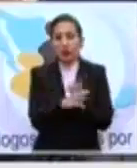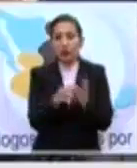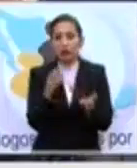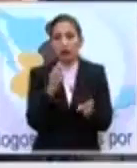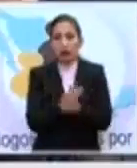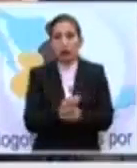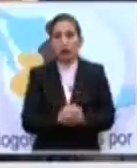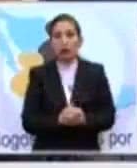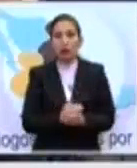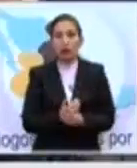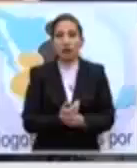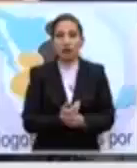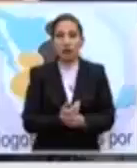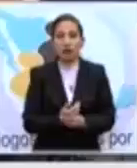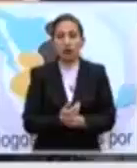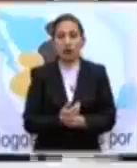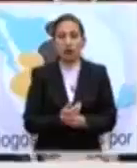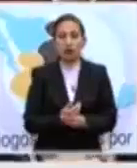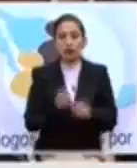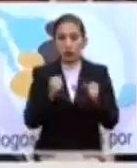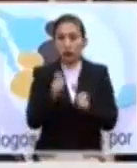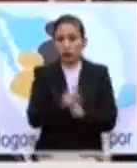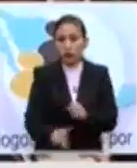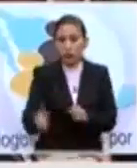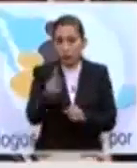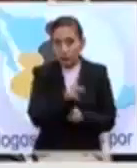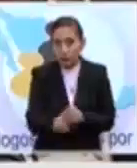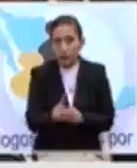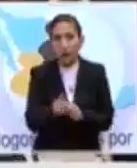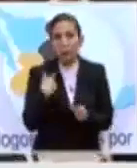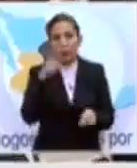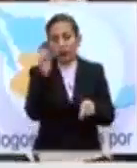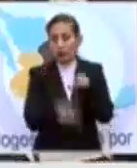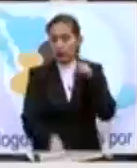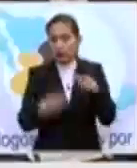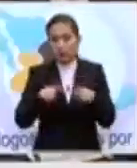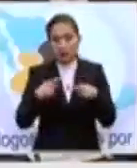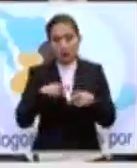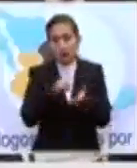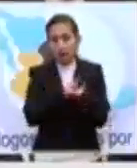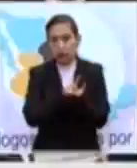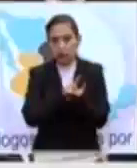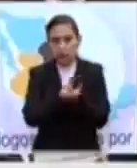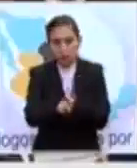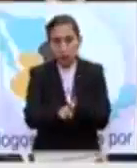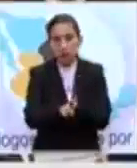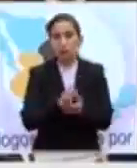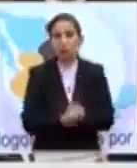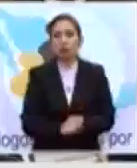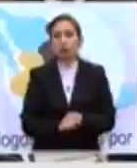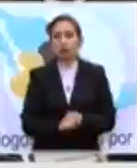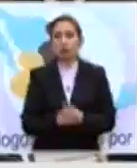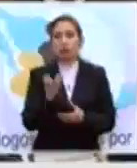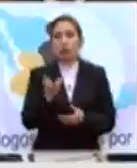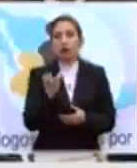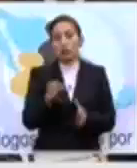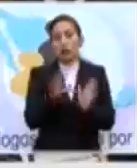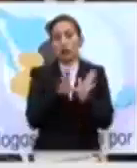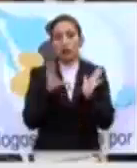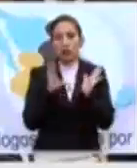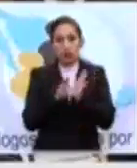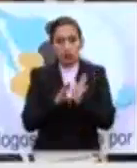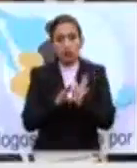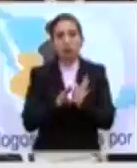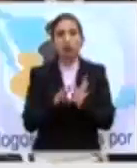tiene muy clara el gobierno de la República es no va a quitarle derechos a las gentes que ya tienen, es cómo va a conseguir más derechos, y eso la Constitución